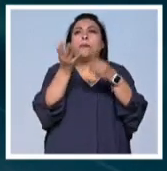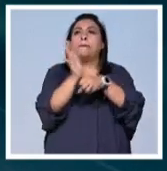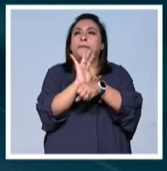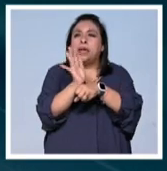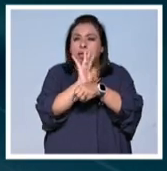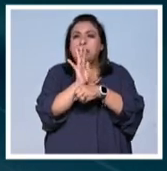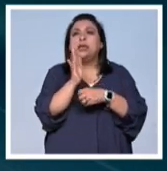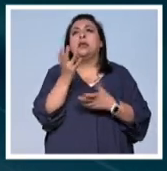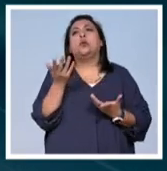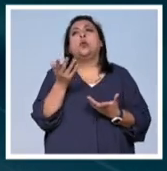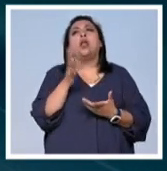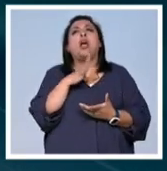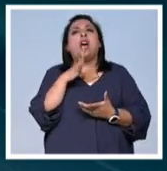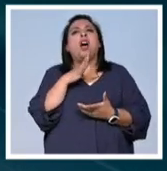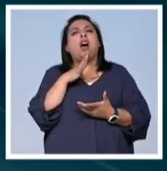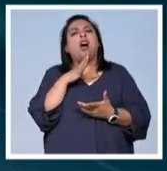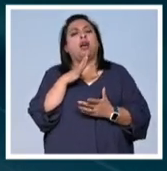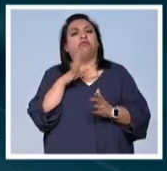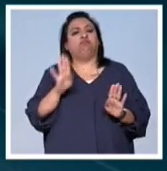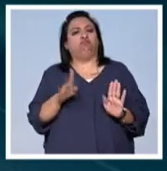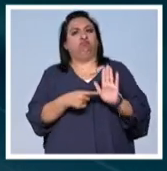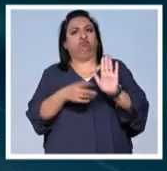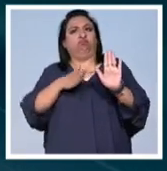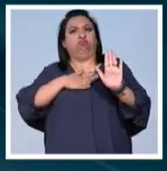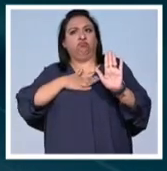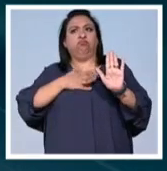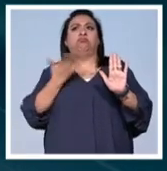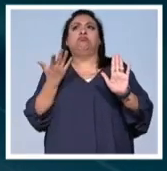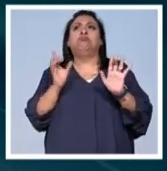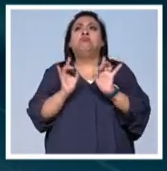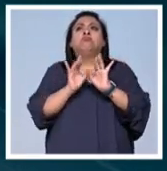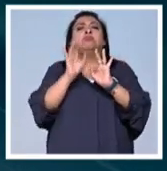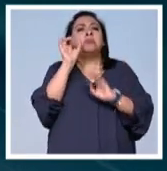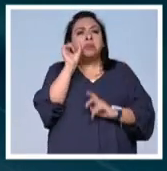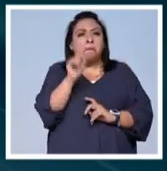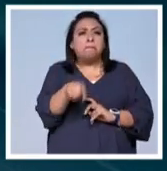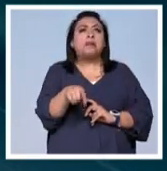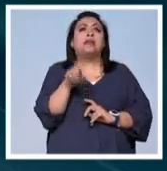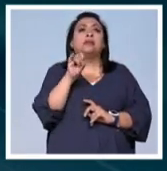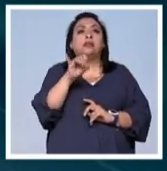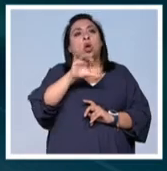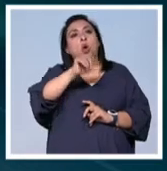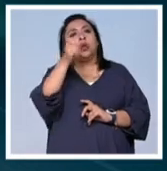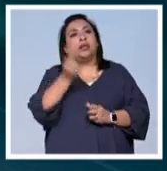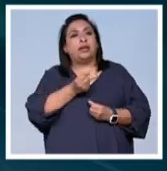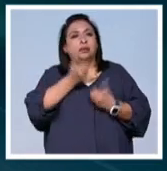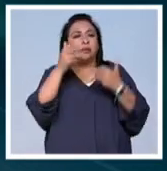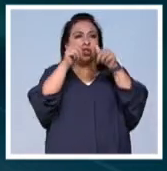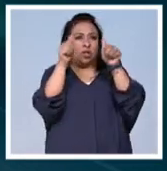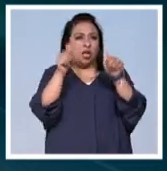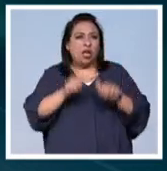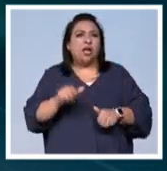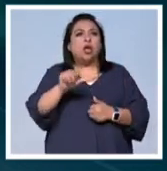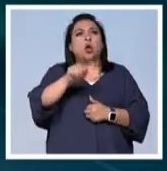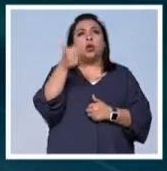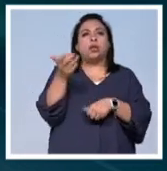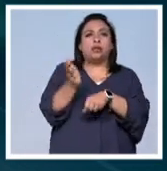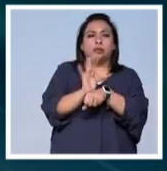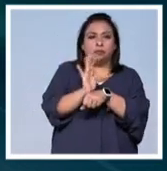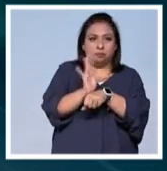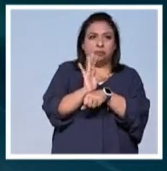película y darle una caligrafía propia en un momento en el que también afortunadamente otras expresiones artísticas o otras